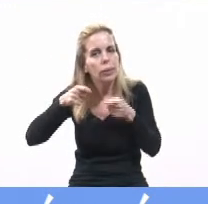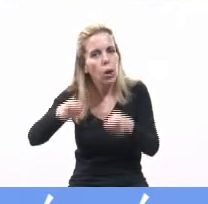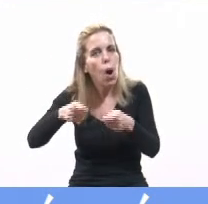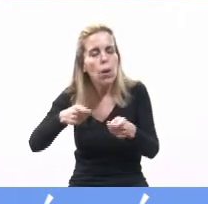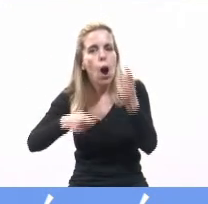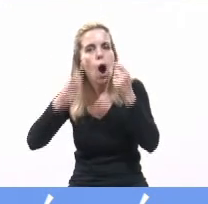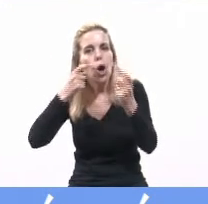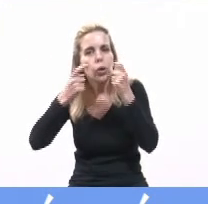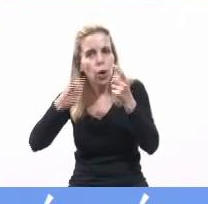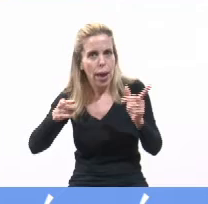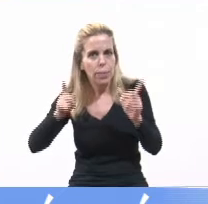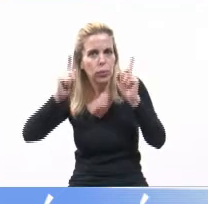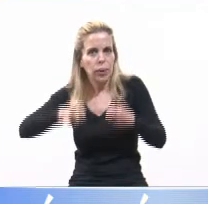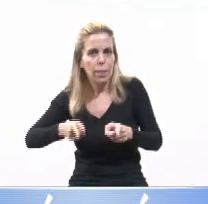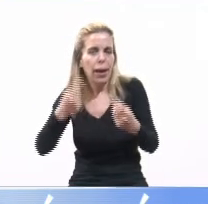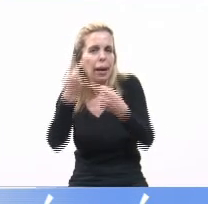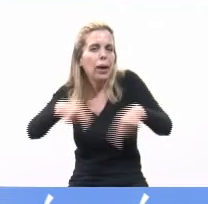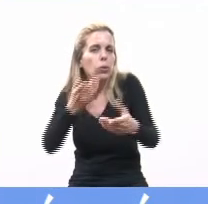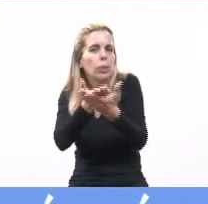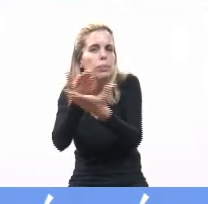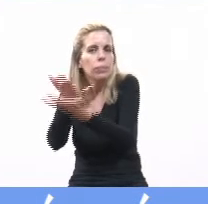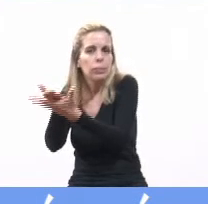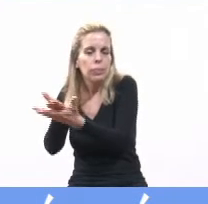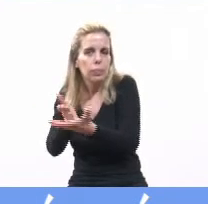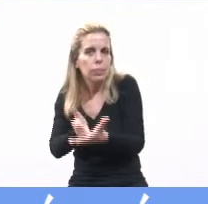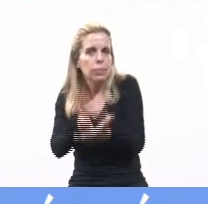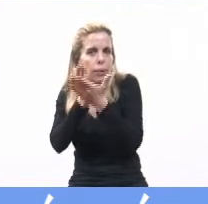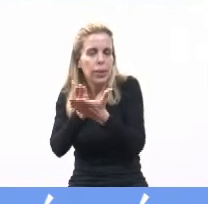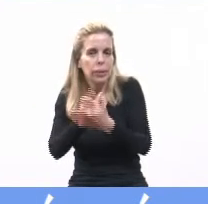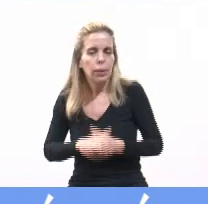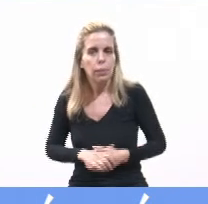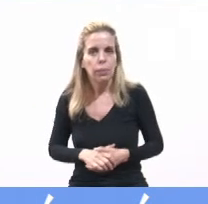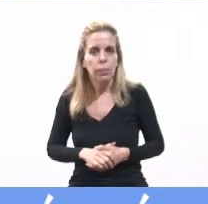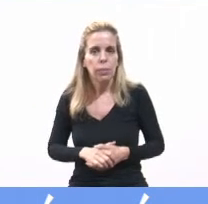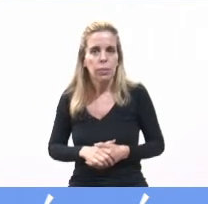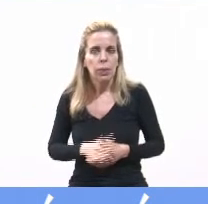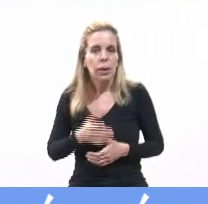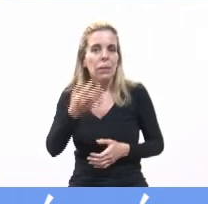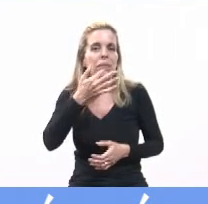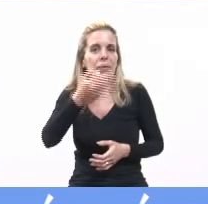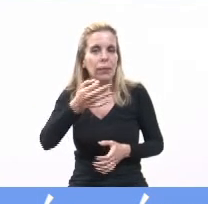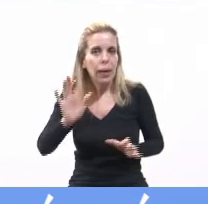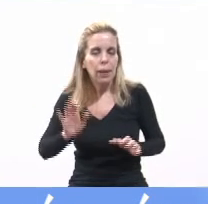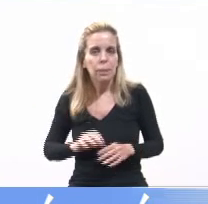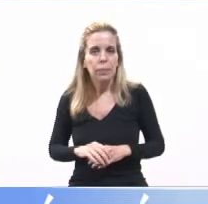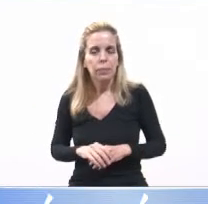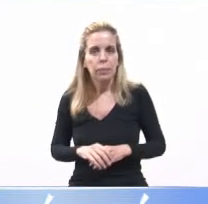regulemos las exigencias Porque la verdad es que